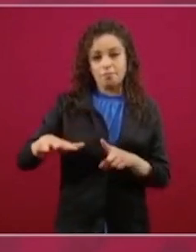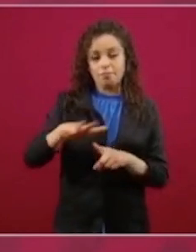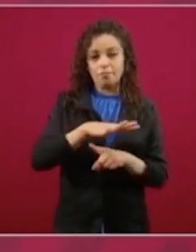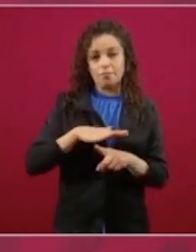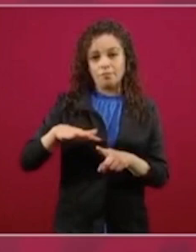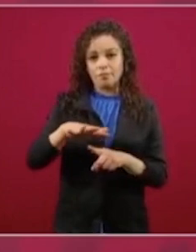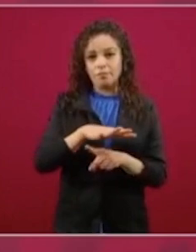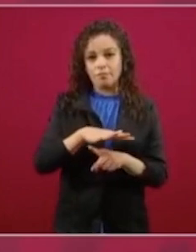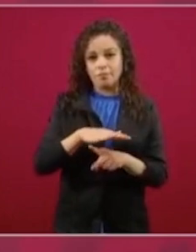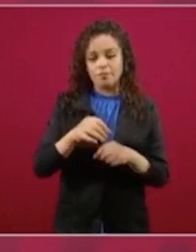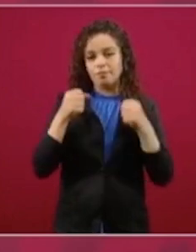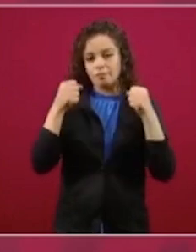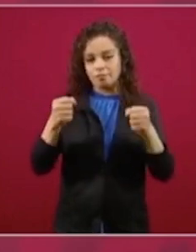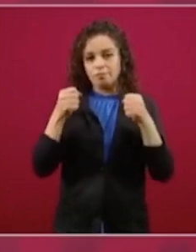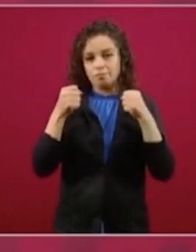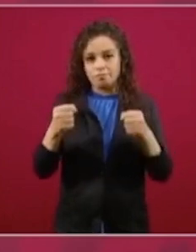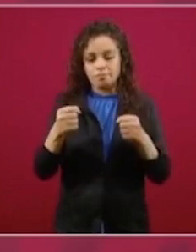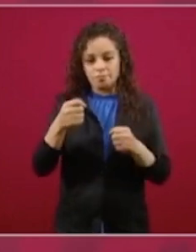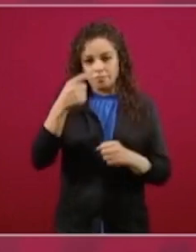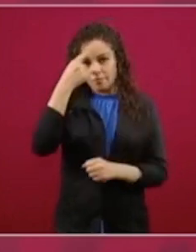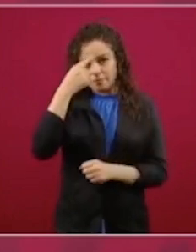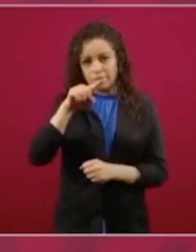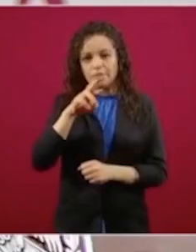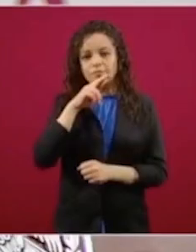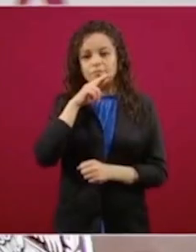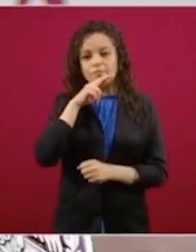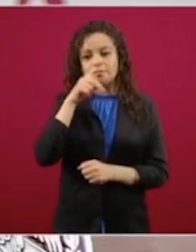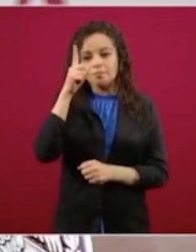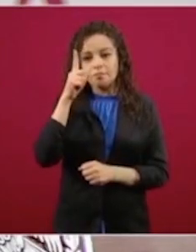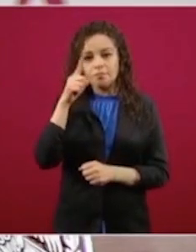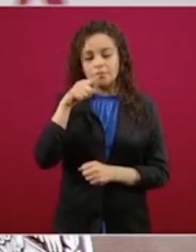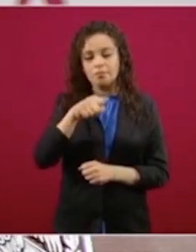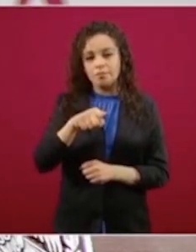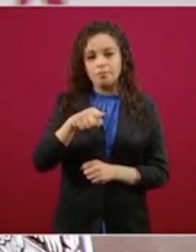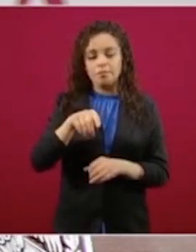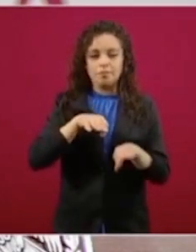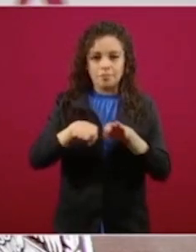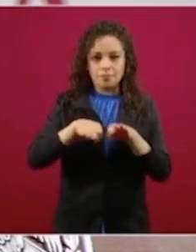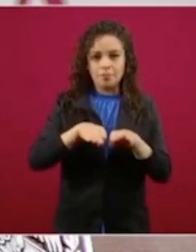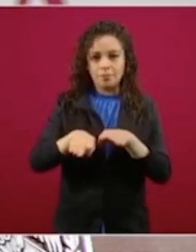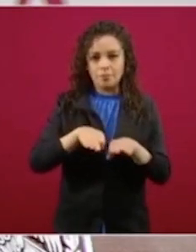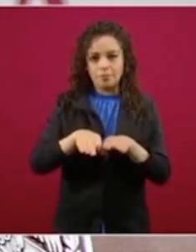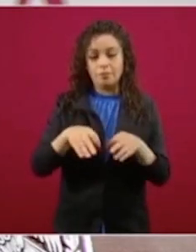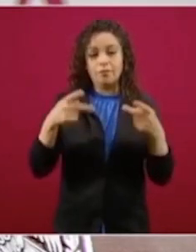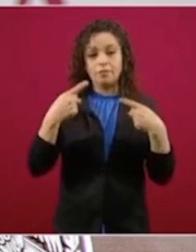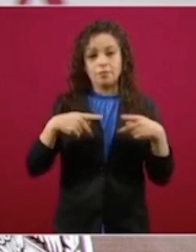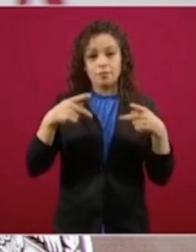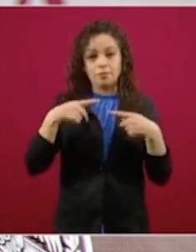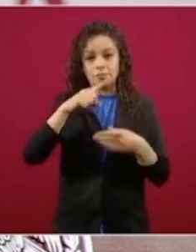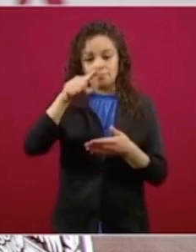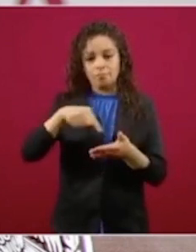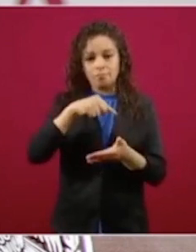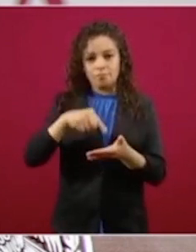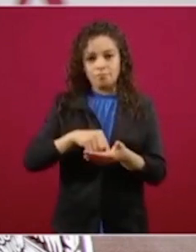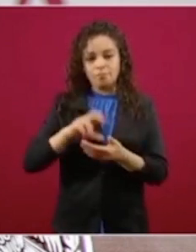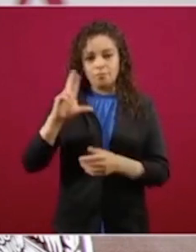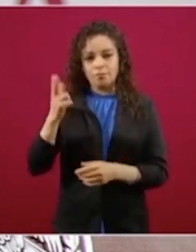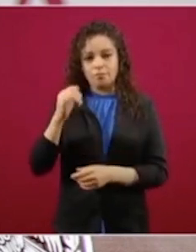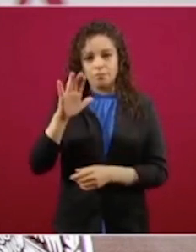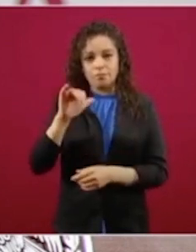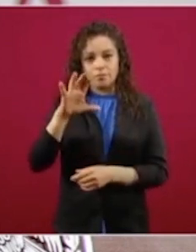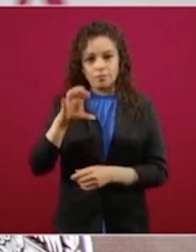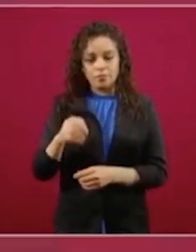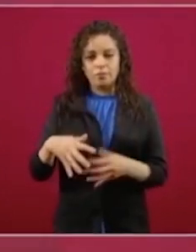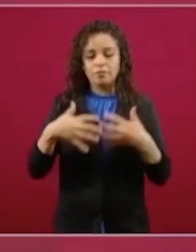como los obreros de Chicago, los obreros textiles, los